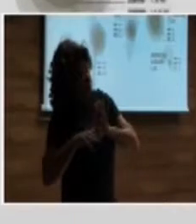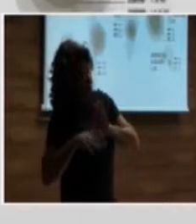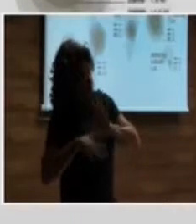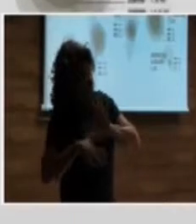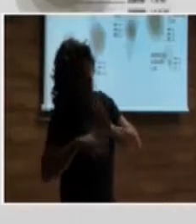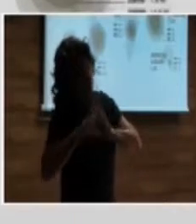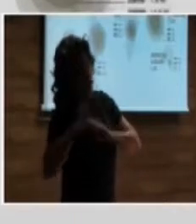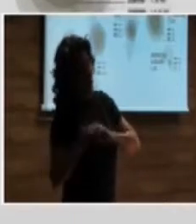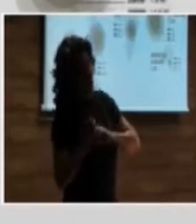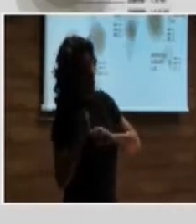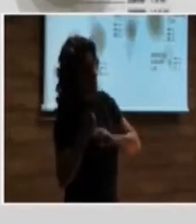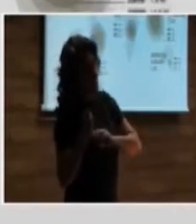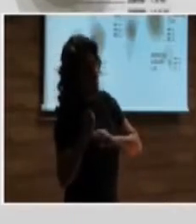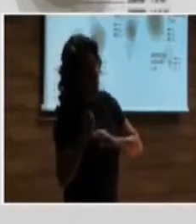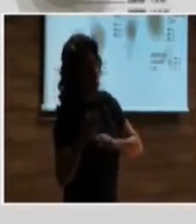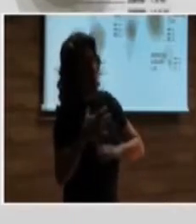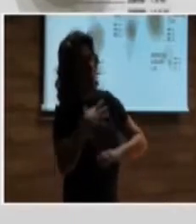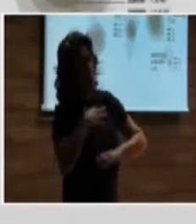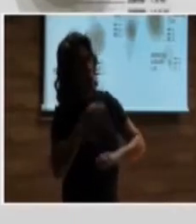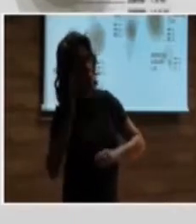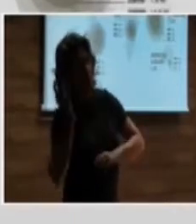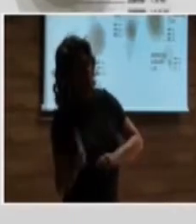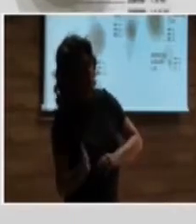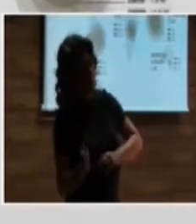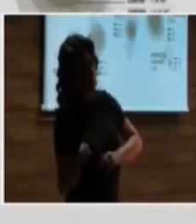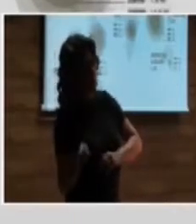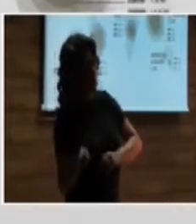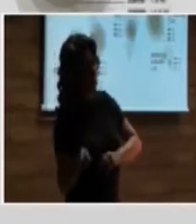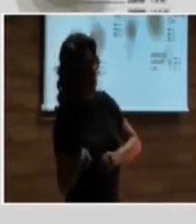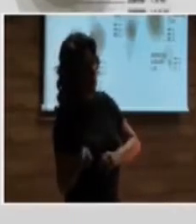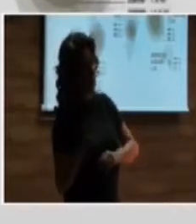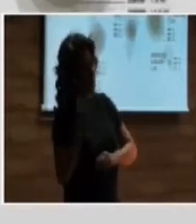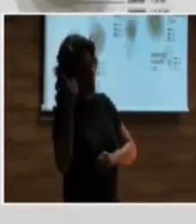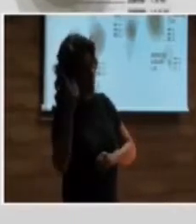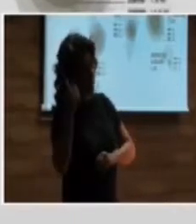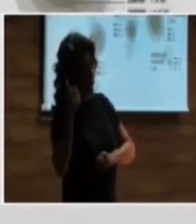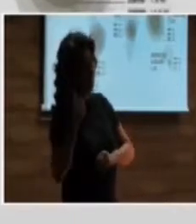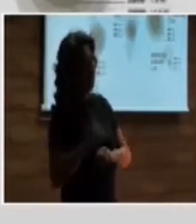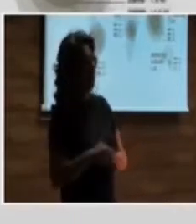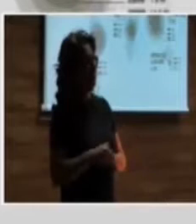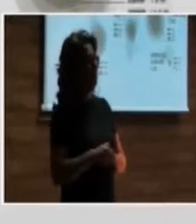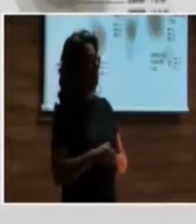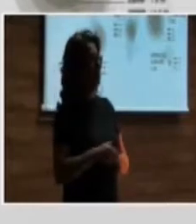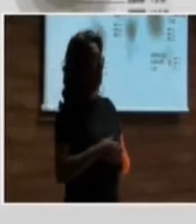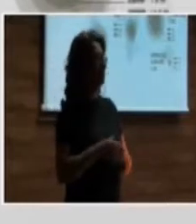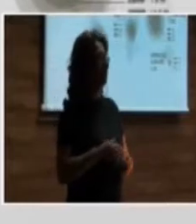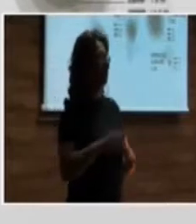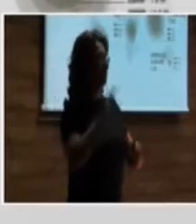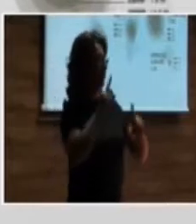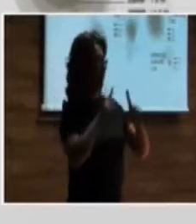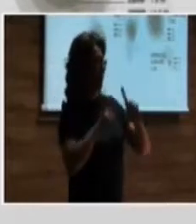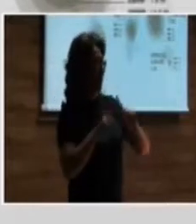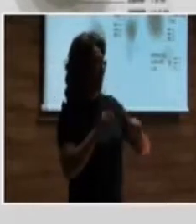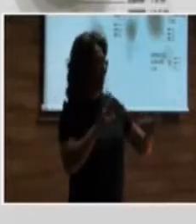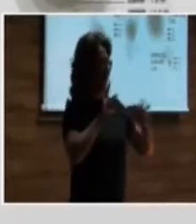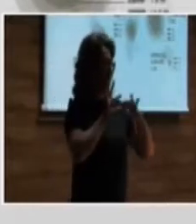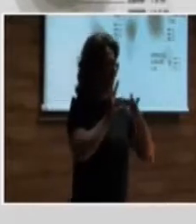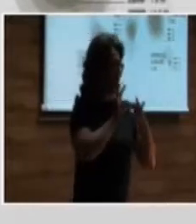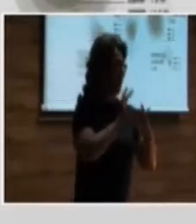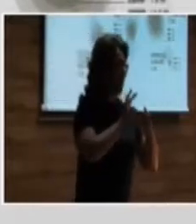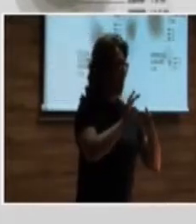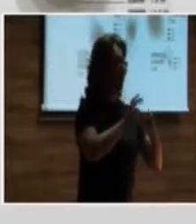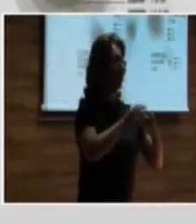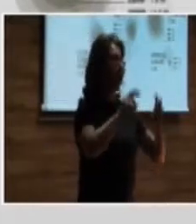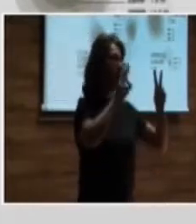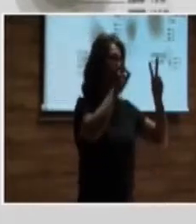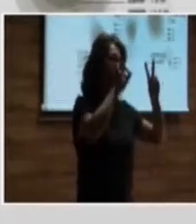a tener más prevalencia, incrementar fuertemente la prevalencia, lo que va a conjugar un problema relacionado con todo lo que